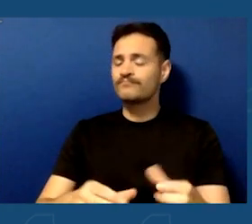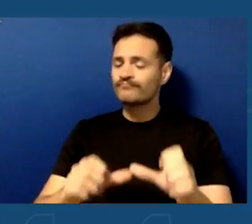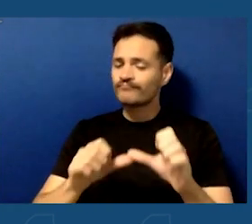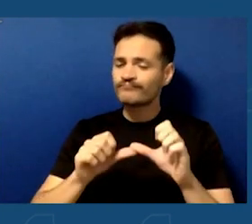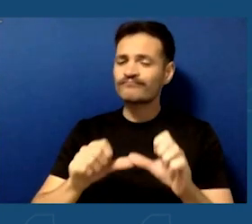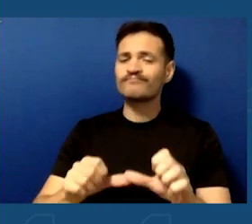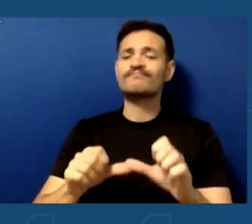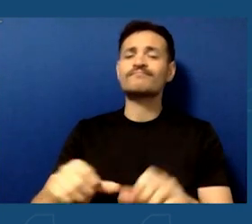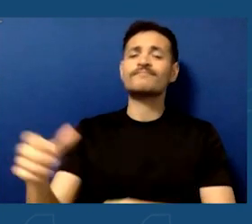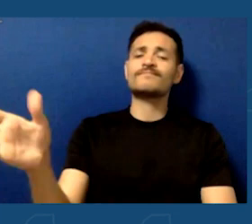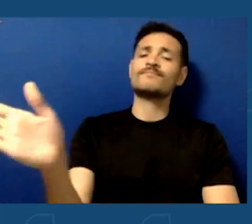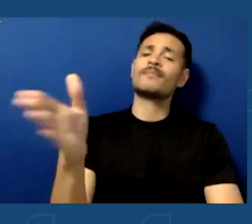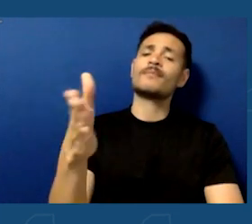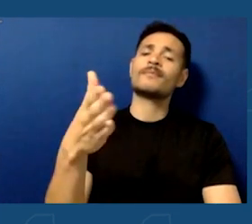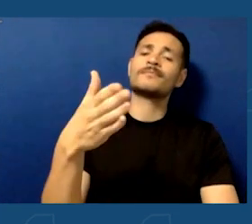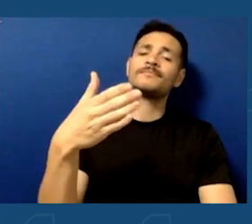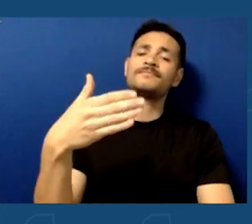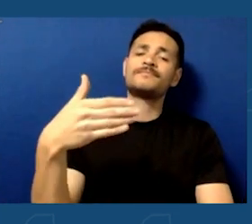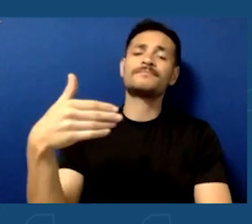banner yet